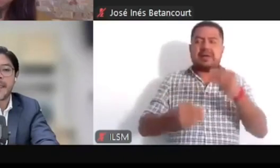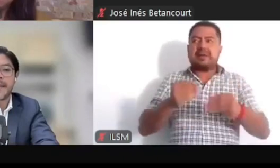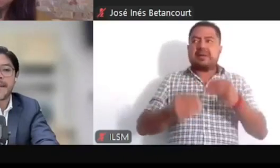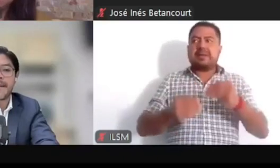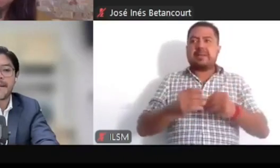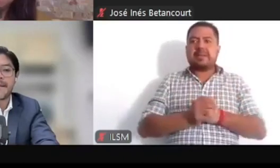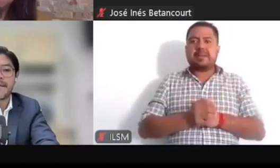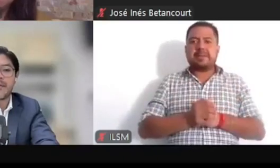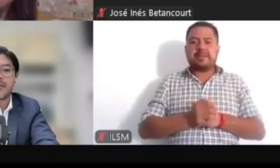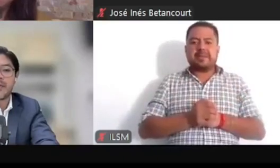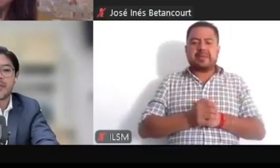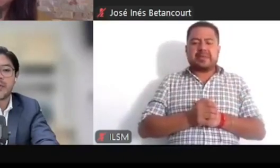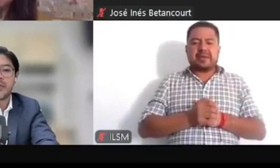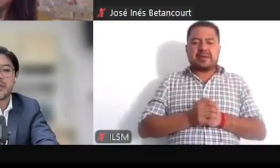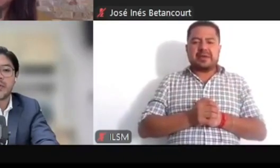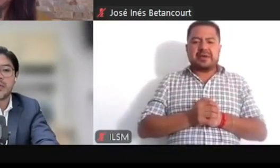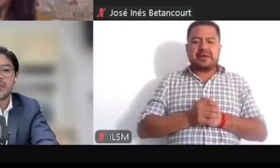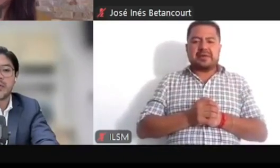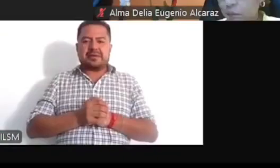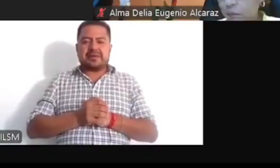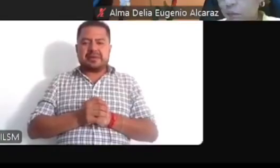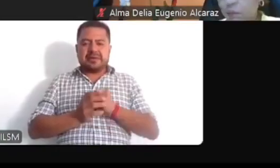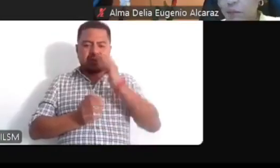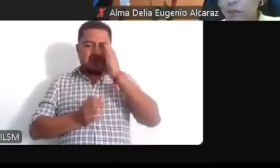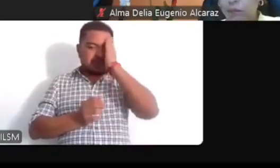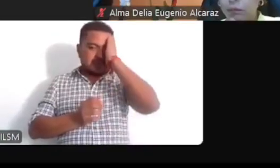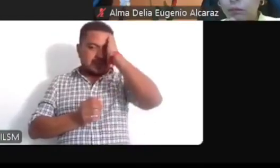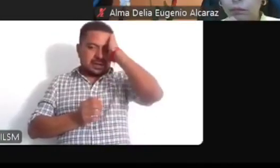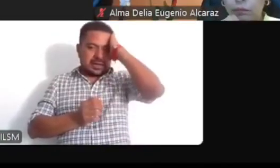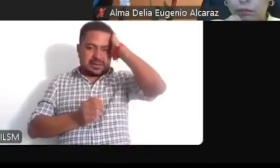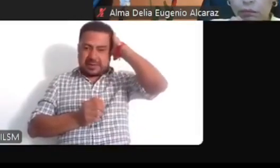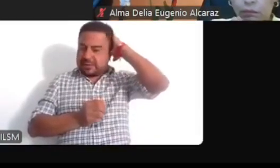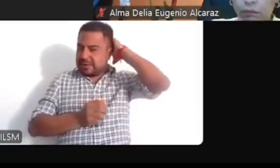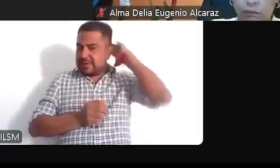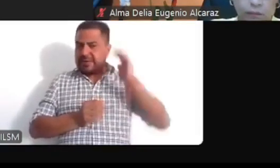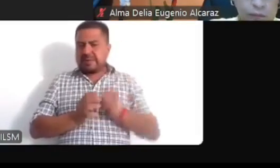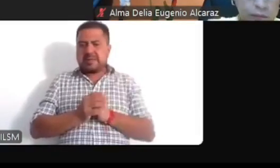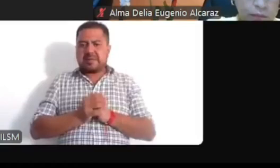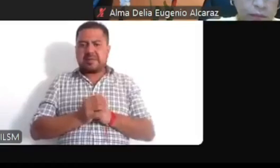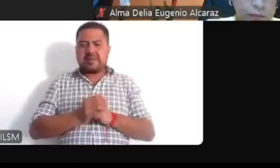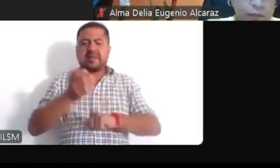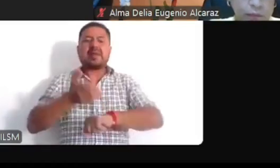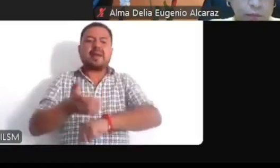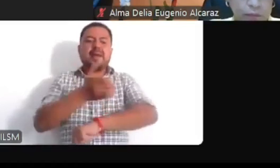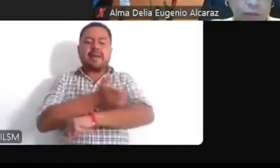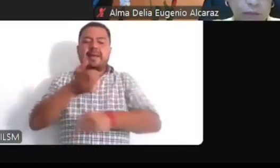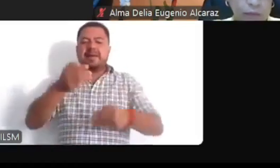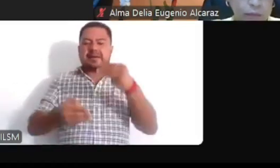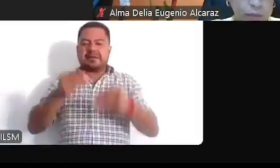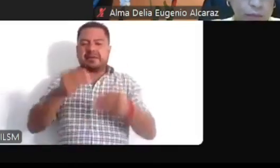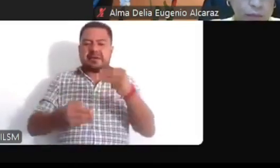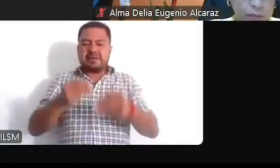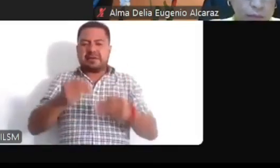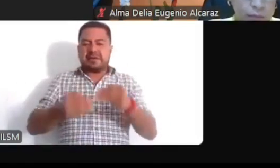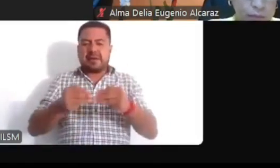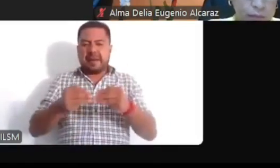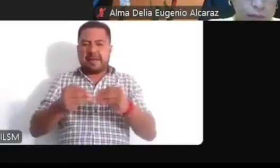con todo gusto atiendo Buenos días de nueva cuenta compañeros magistrada